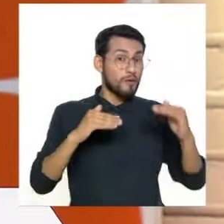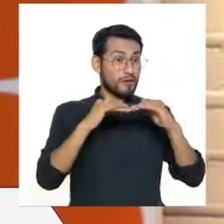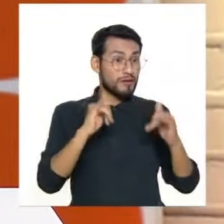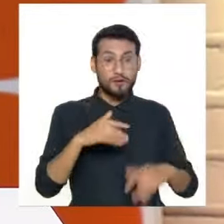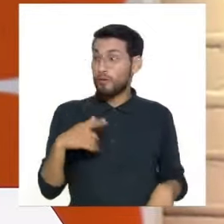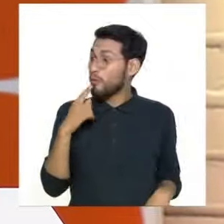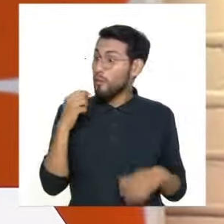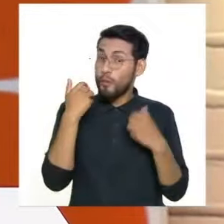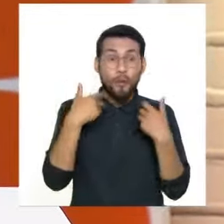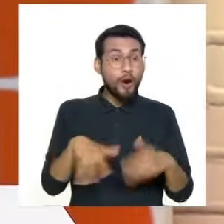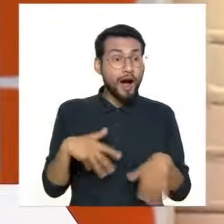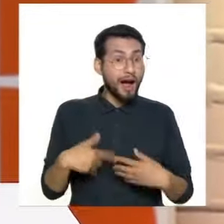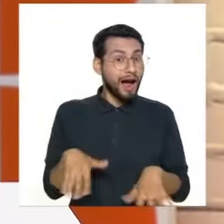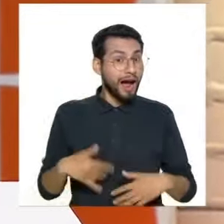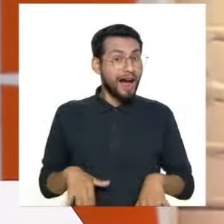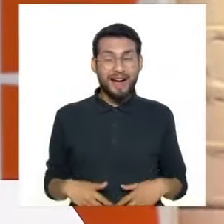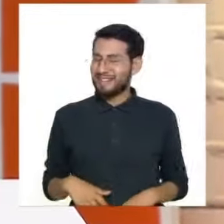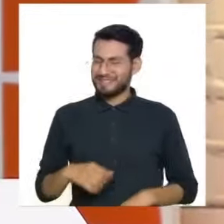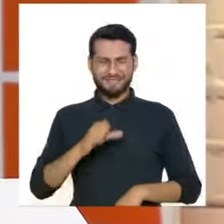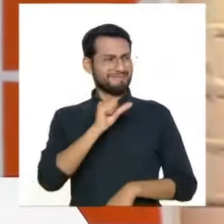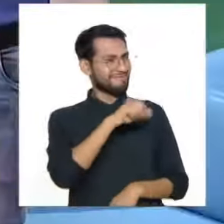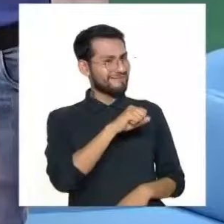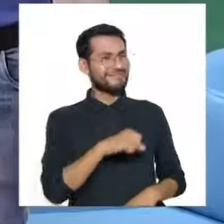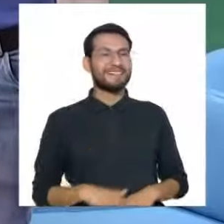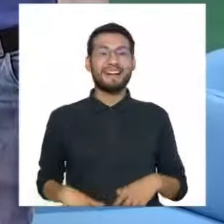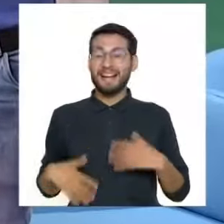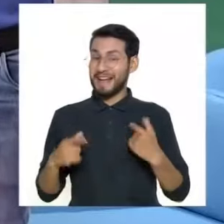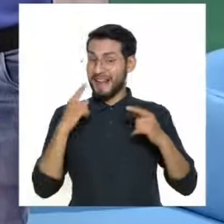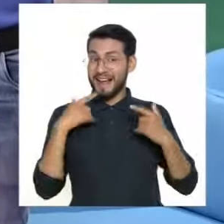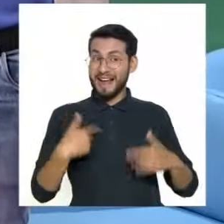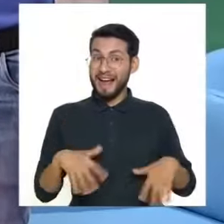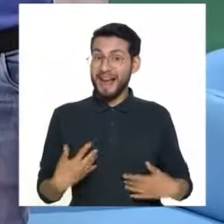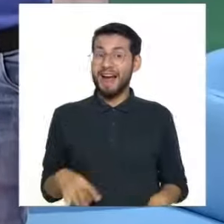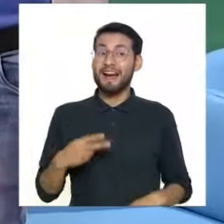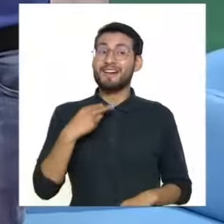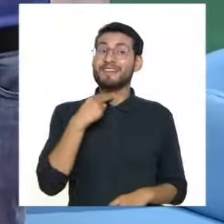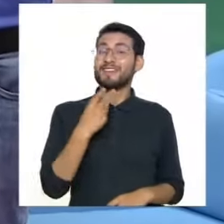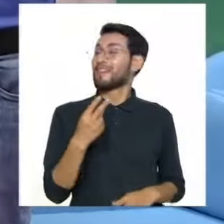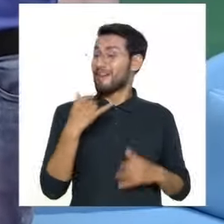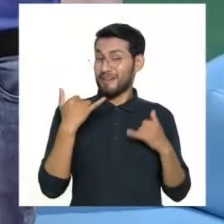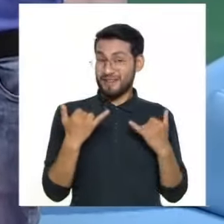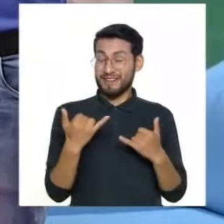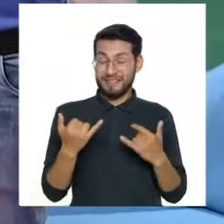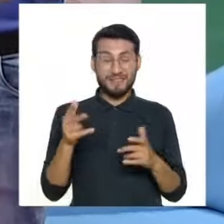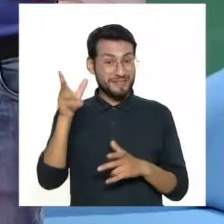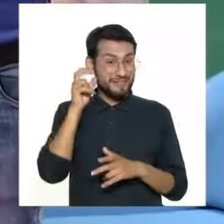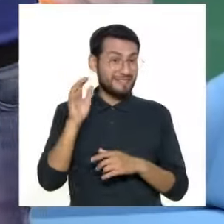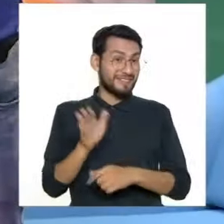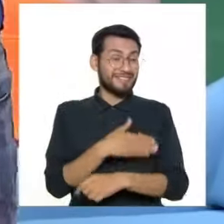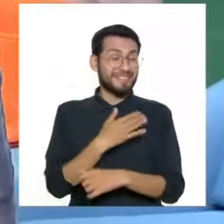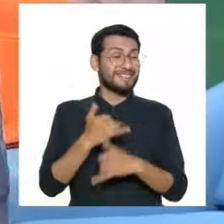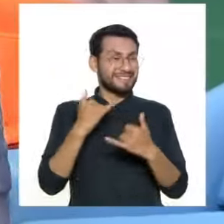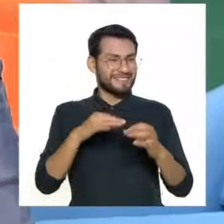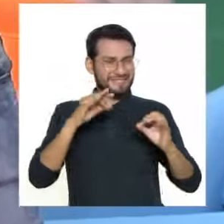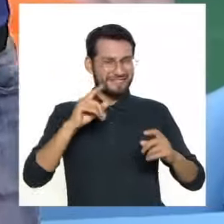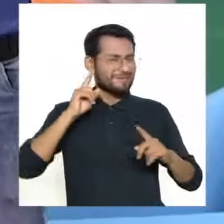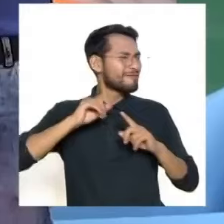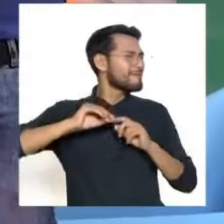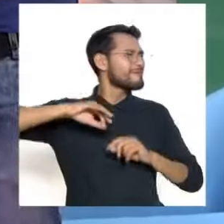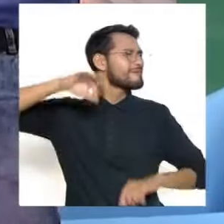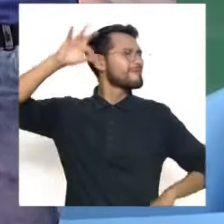Im qué paradilla vamos hacer hoy la vamos a escuchar aquí por